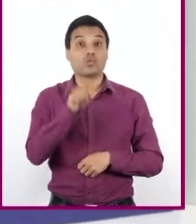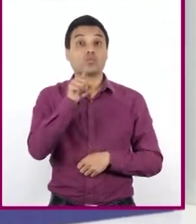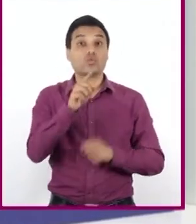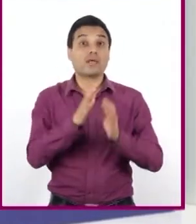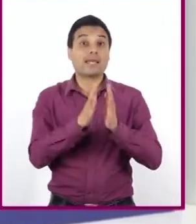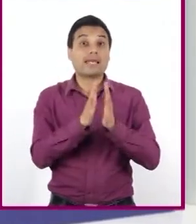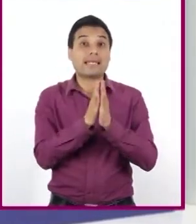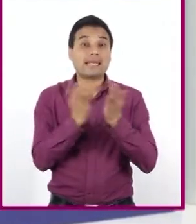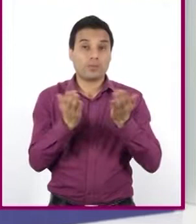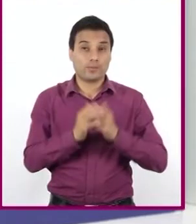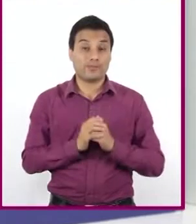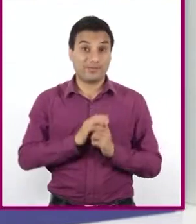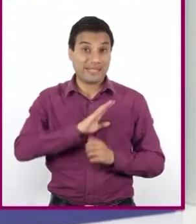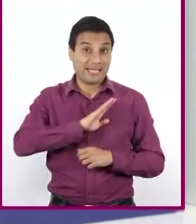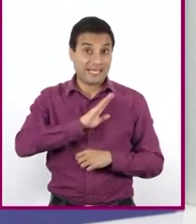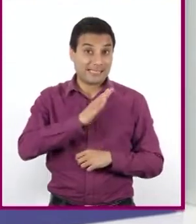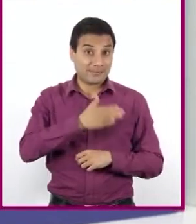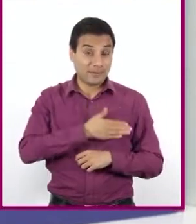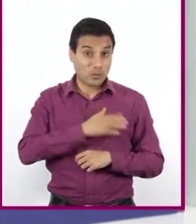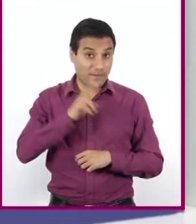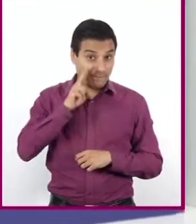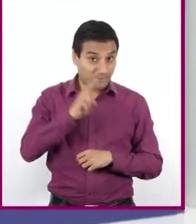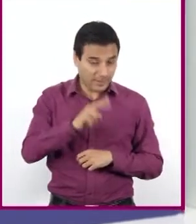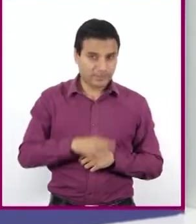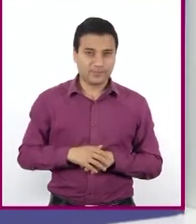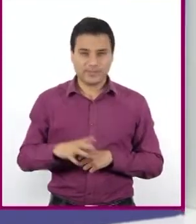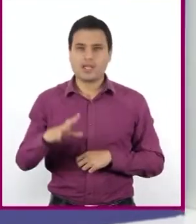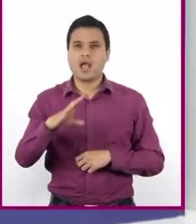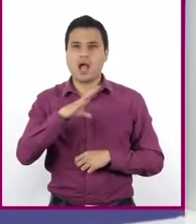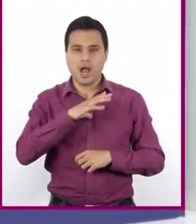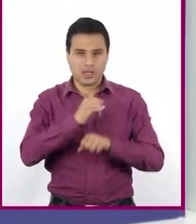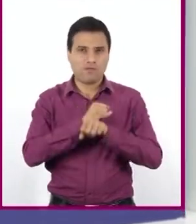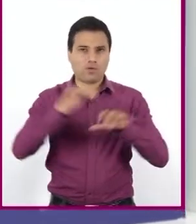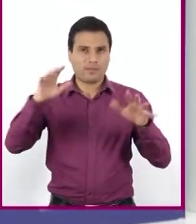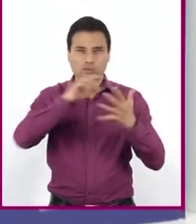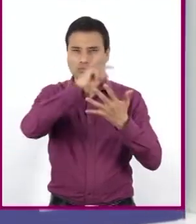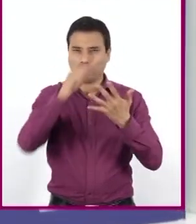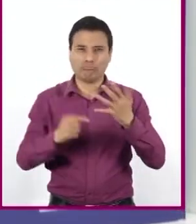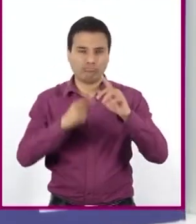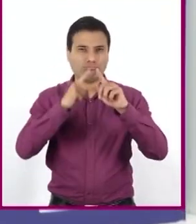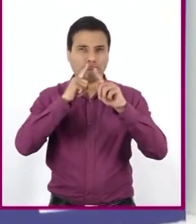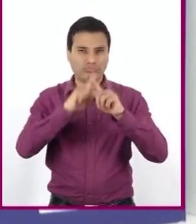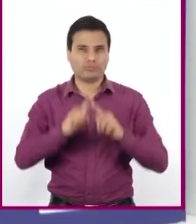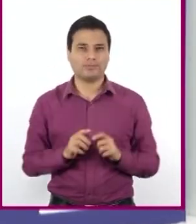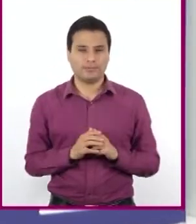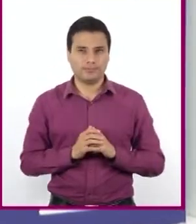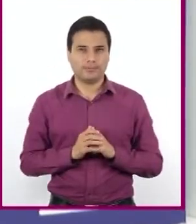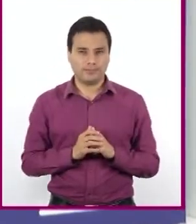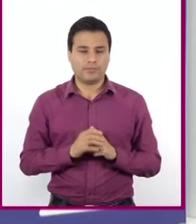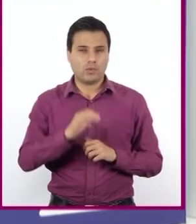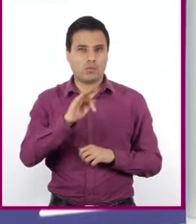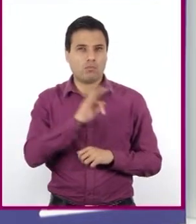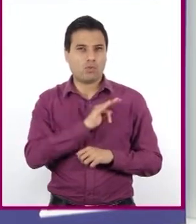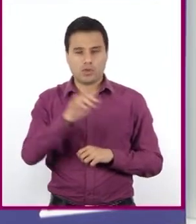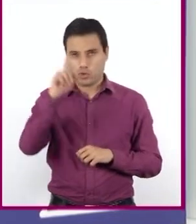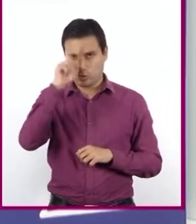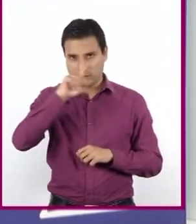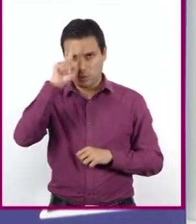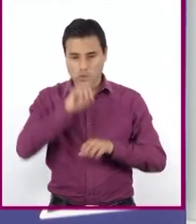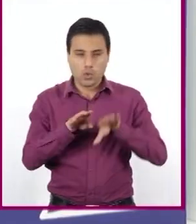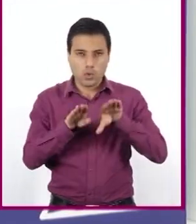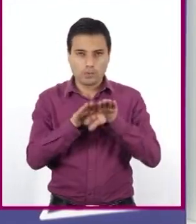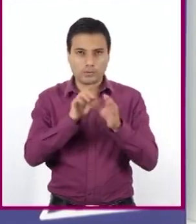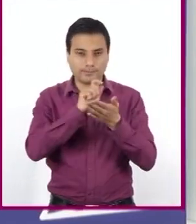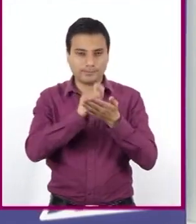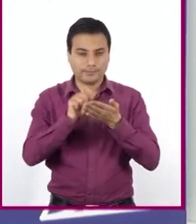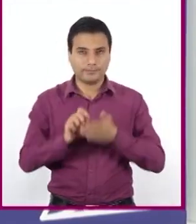lengua materna, donde podrán encontrar más información sobre cómo redactar un texto. También aprovecho el momento